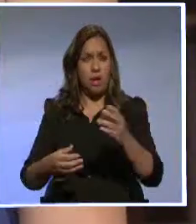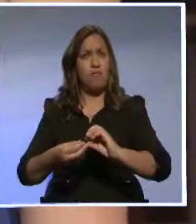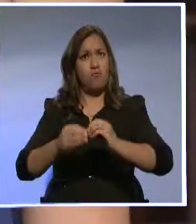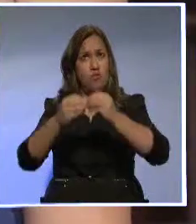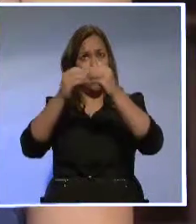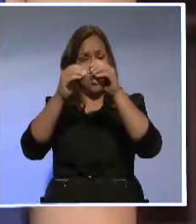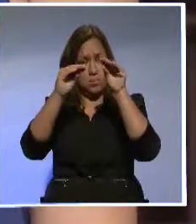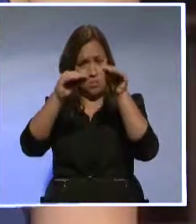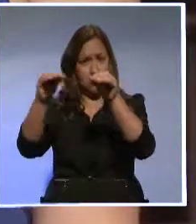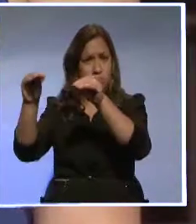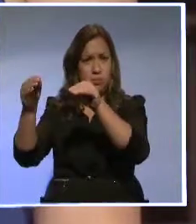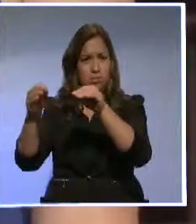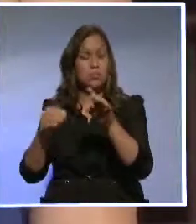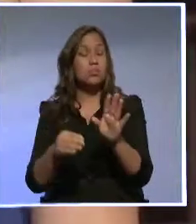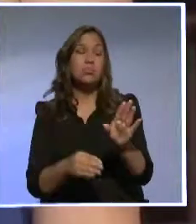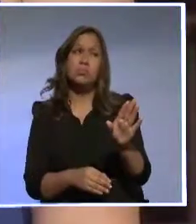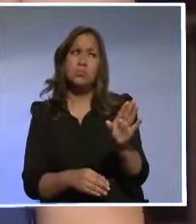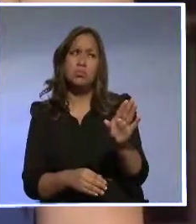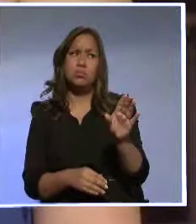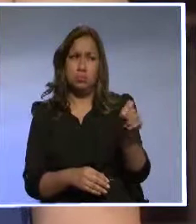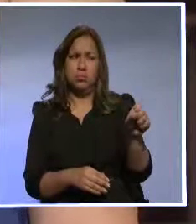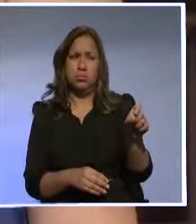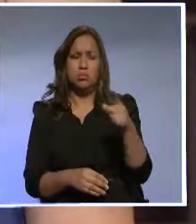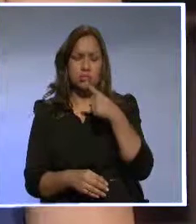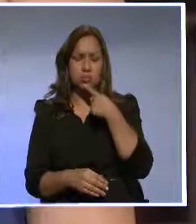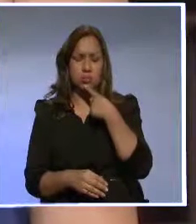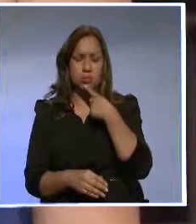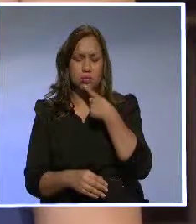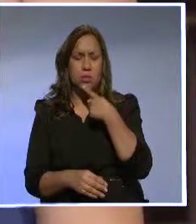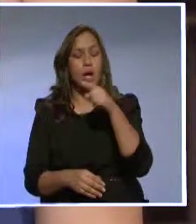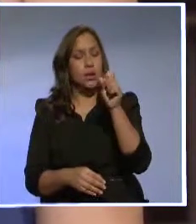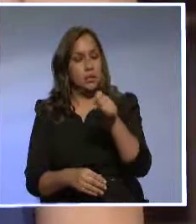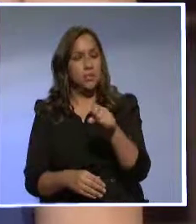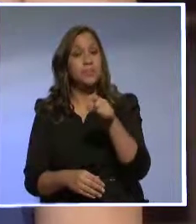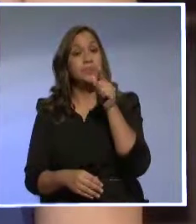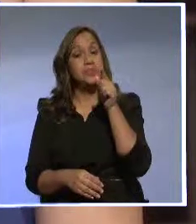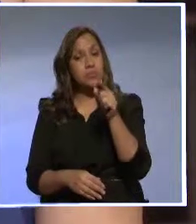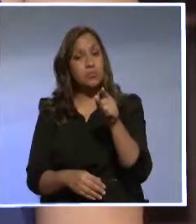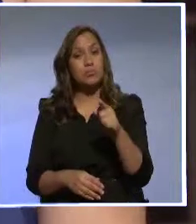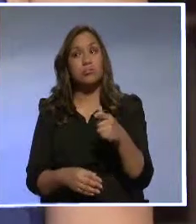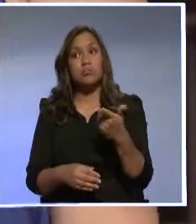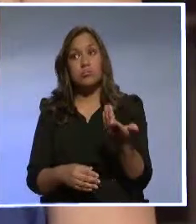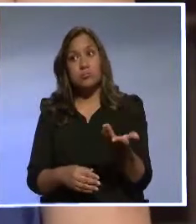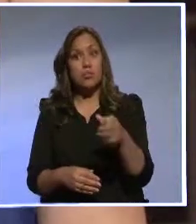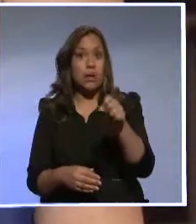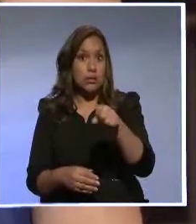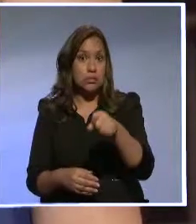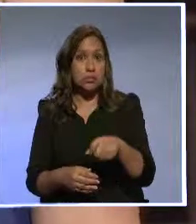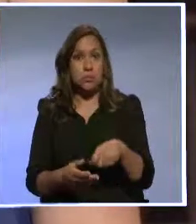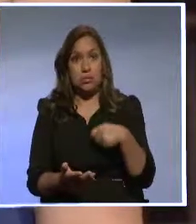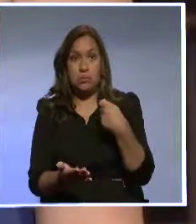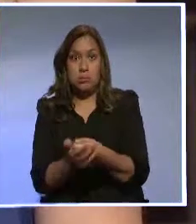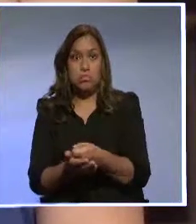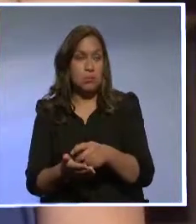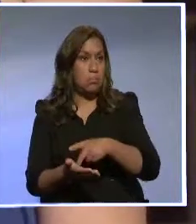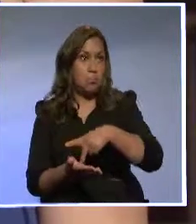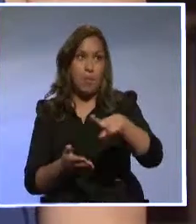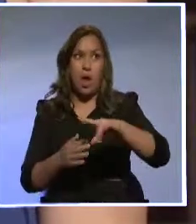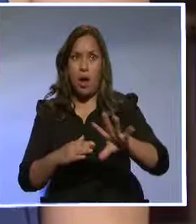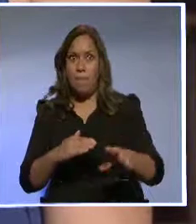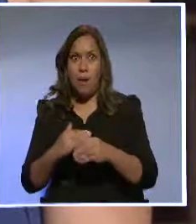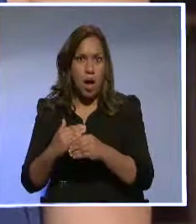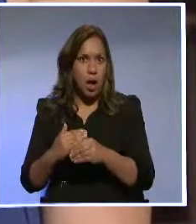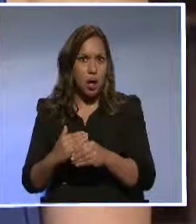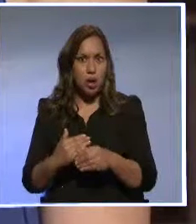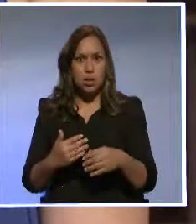se ha dado esta asambleístas se ha manifestado que en algunos de los casos se ha dado paso a cobros excesivos por ejemplo o inclusive